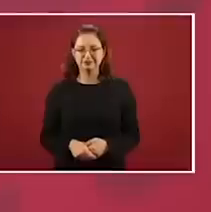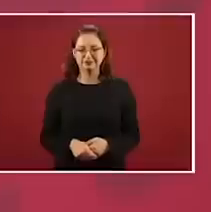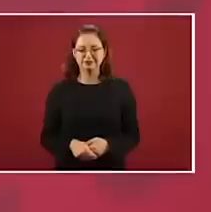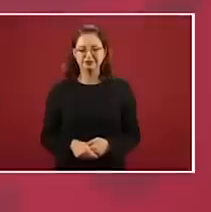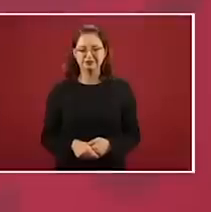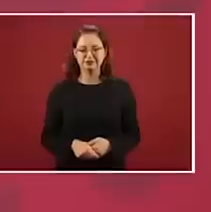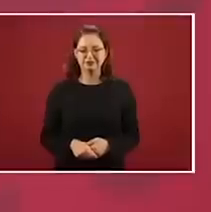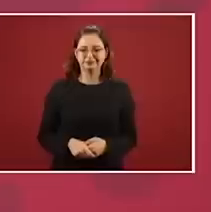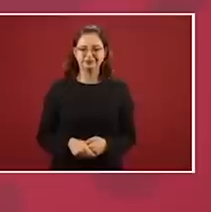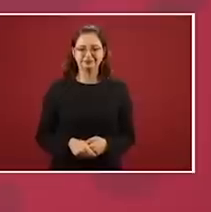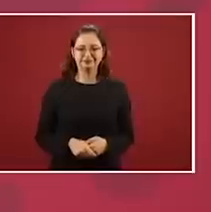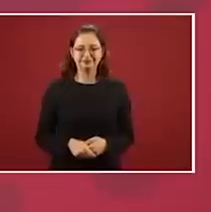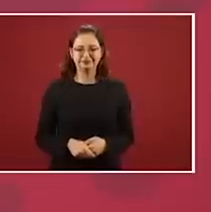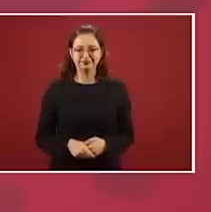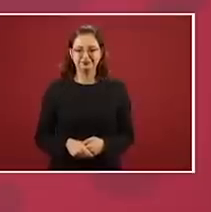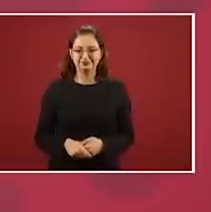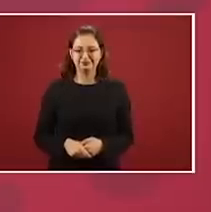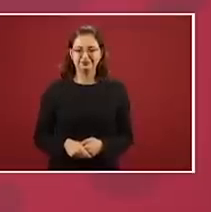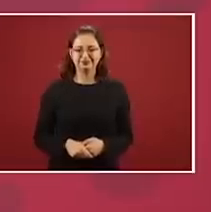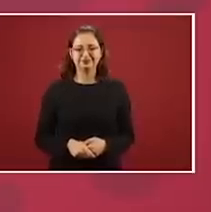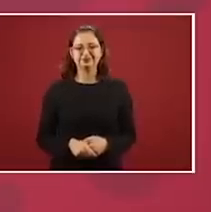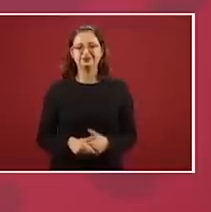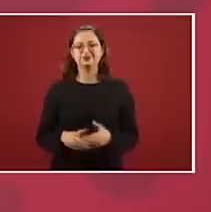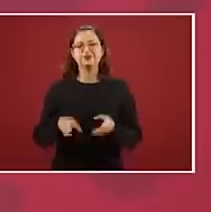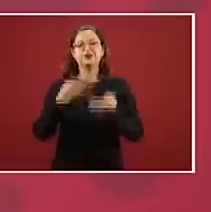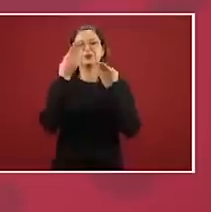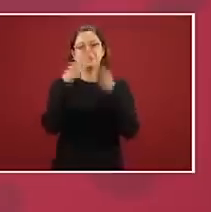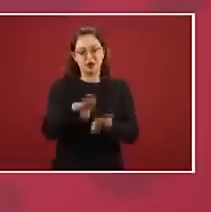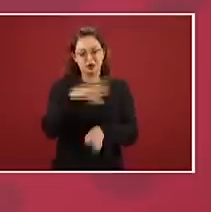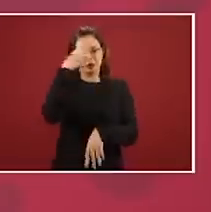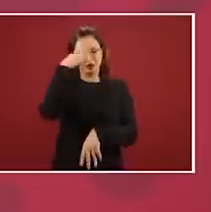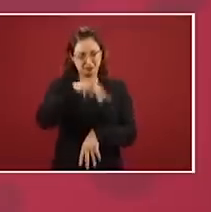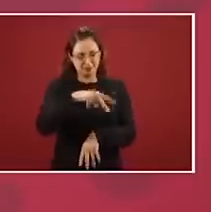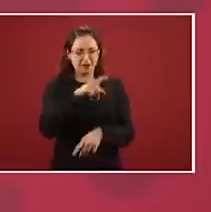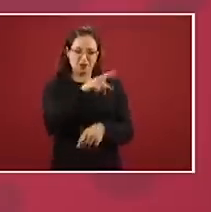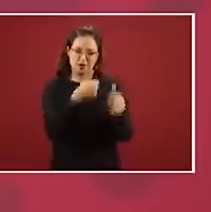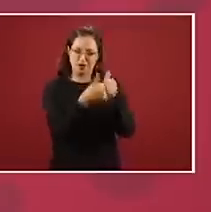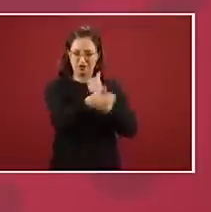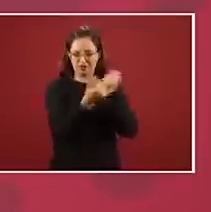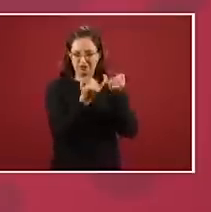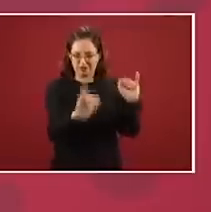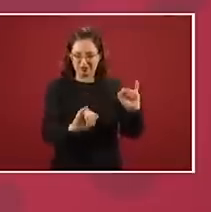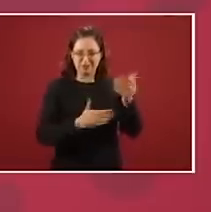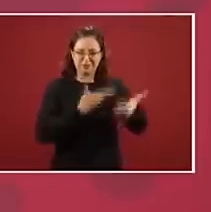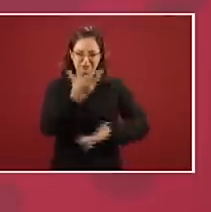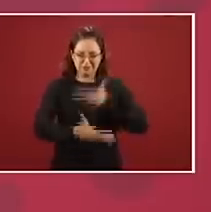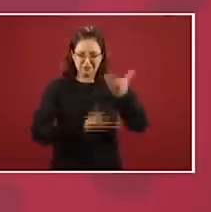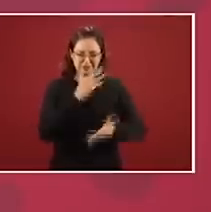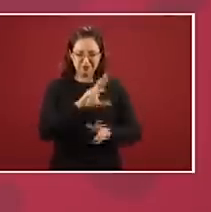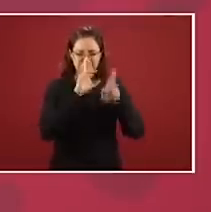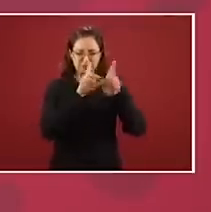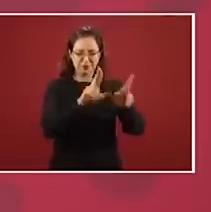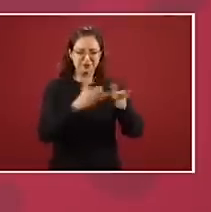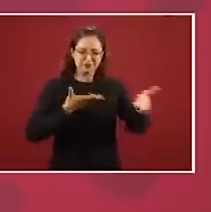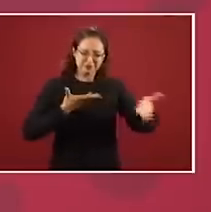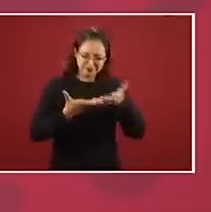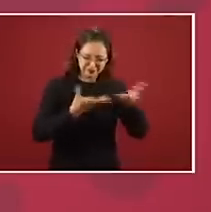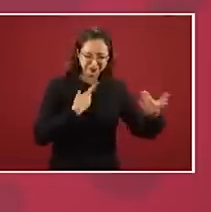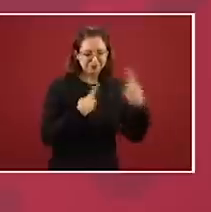hablar con los del Banco de México, respetando la autonomía del Banco de México. Los tenemos que